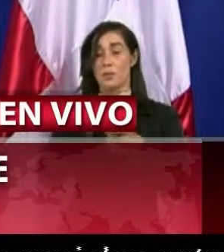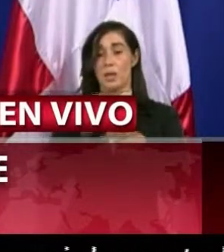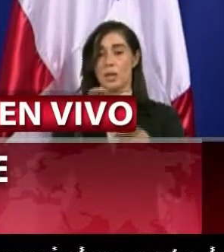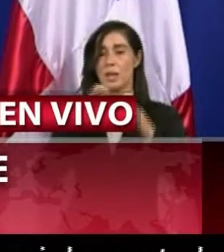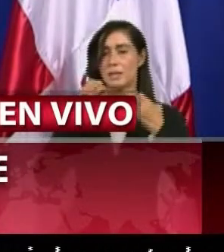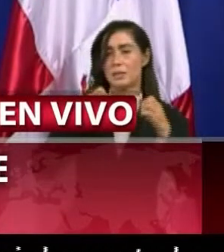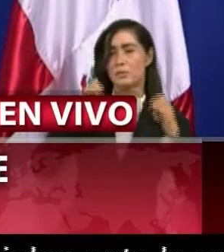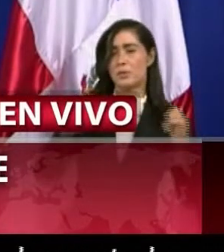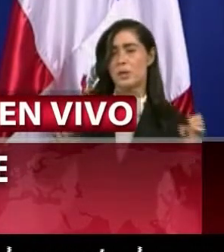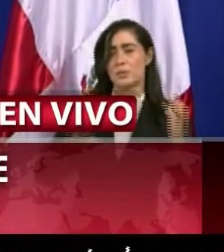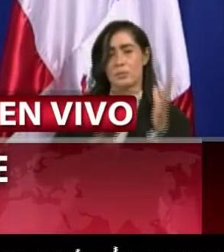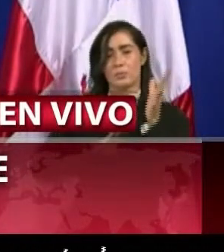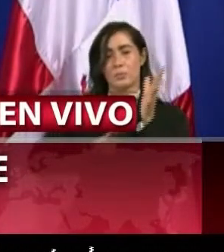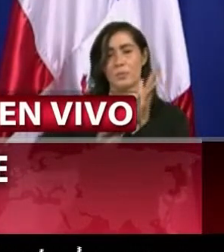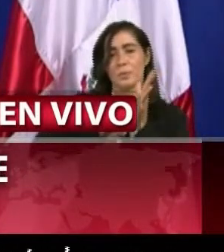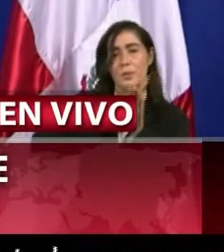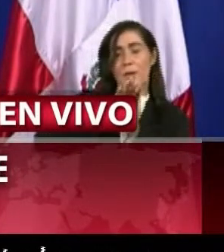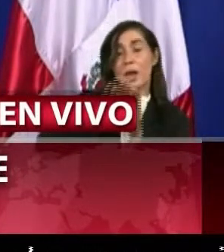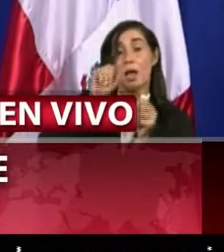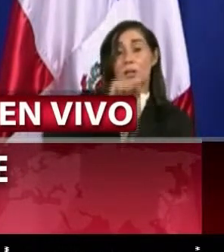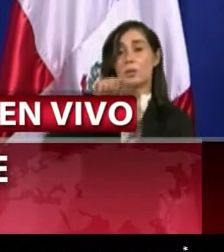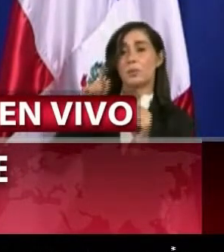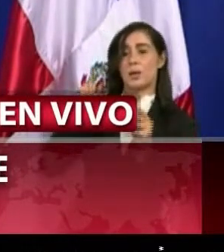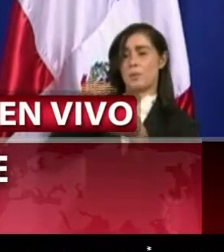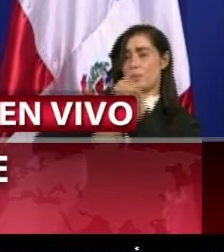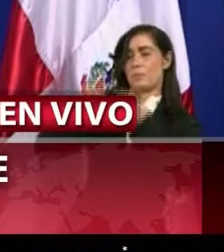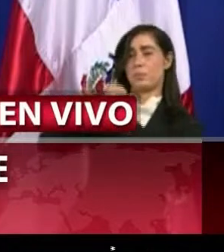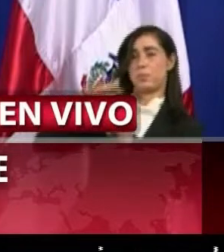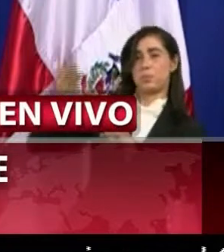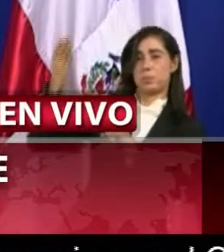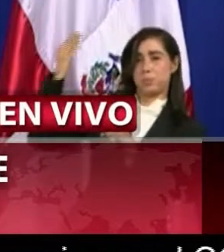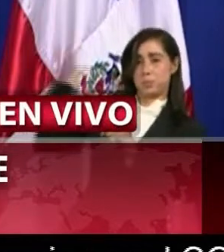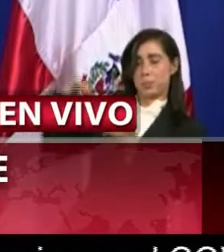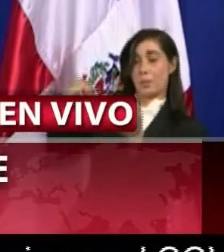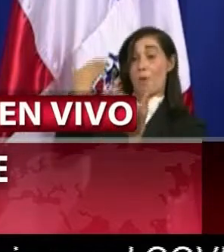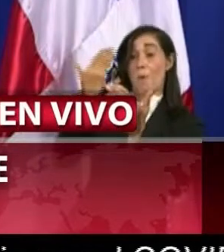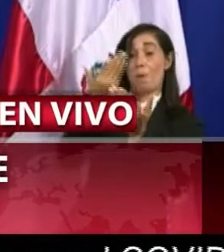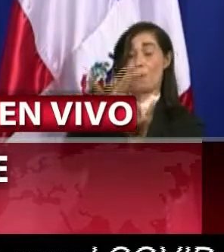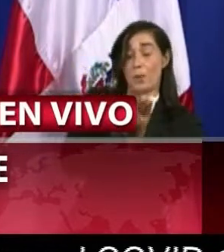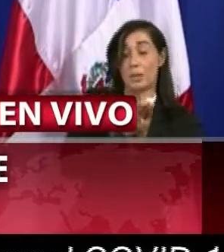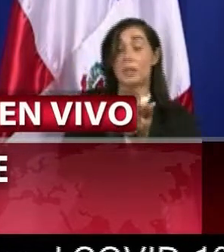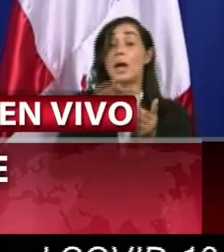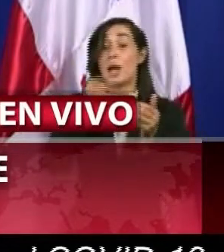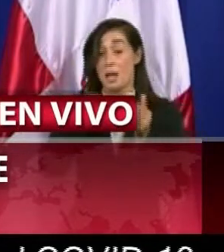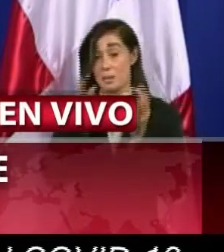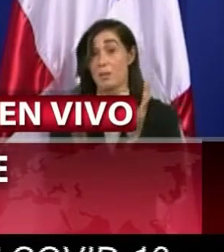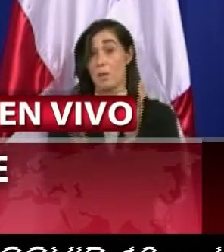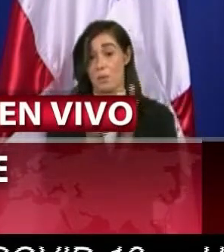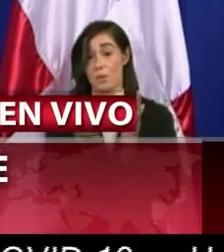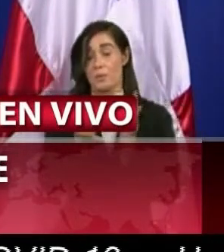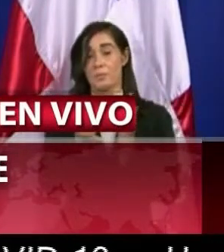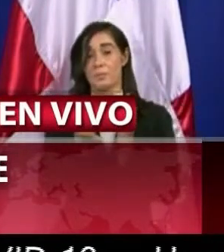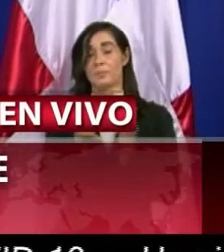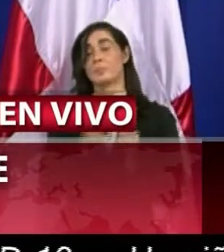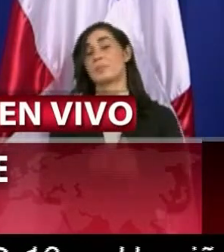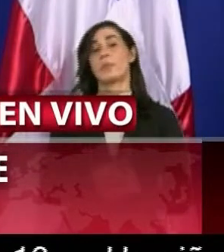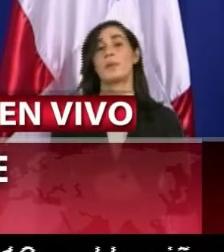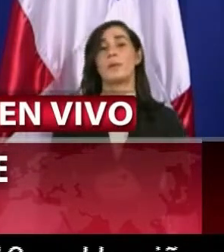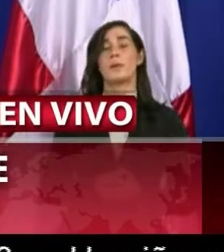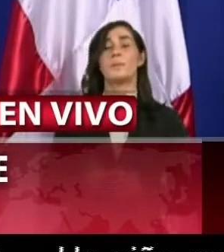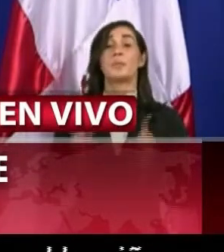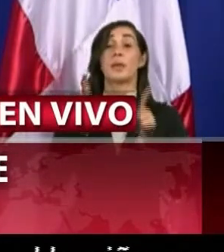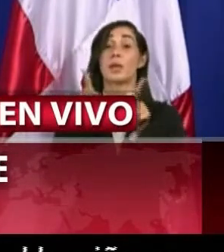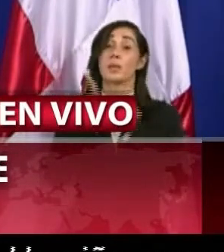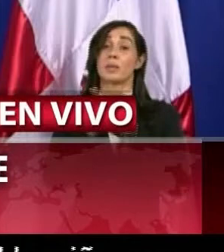venido desarrollando por muchos años para perfeccionar los recursos humanos y tecnológicos de los que disponemos. Y